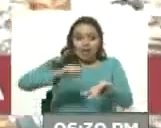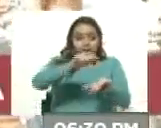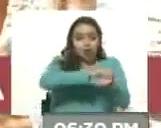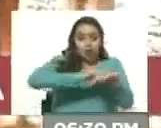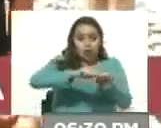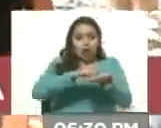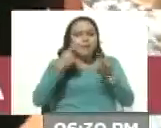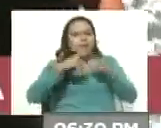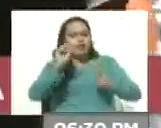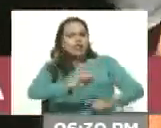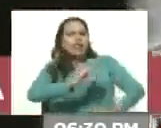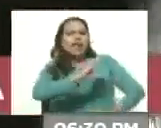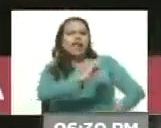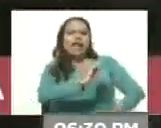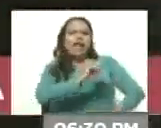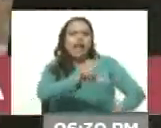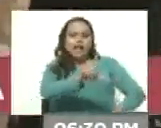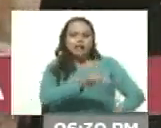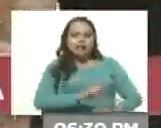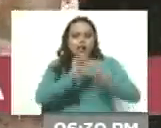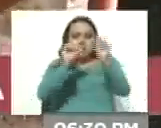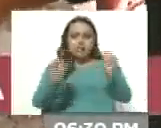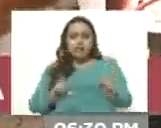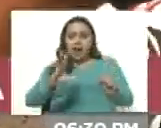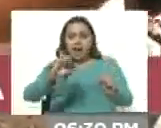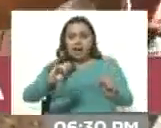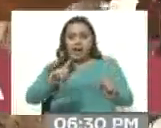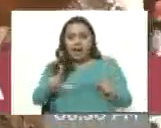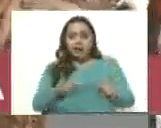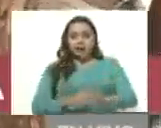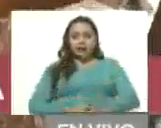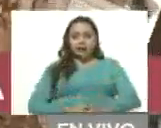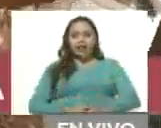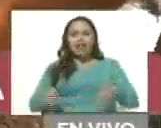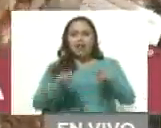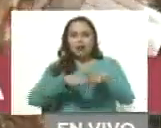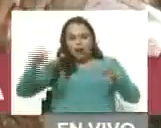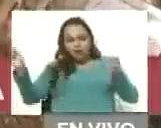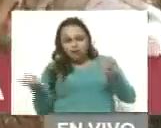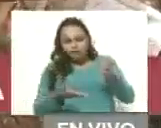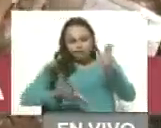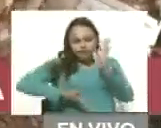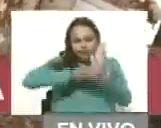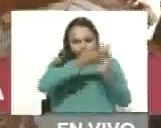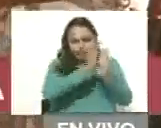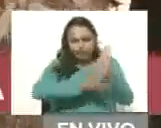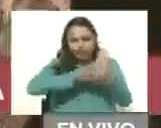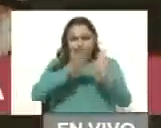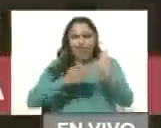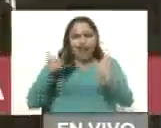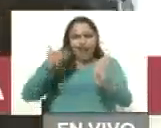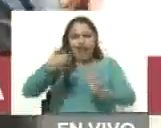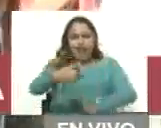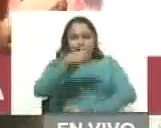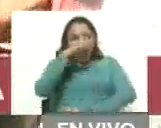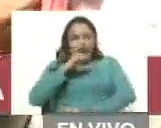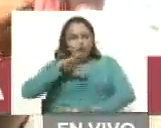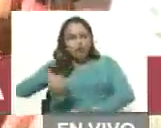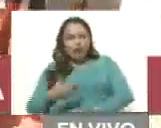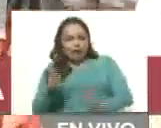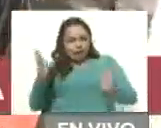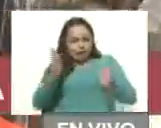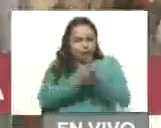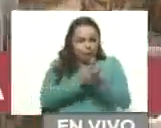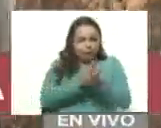y el sistema constructivo con cal era el cemento era el elemento de la época para lograr adherir